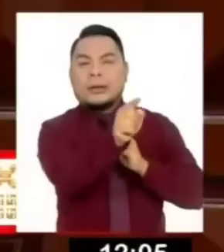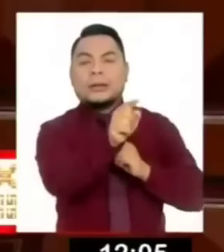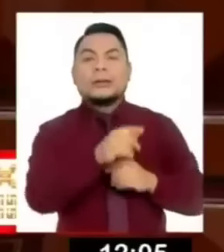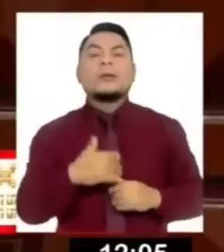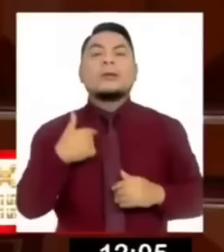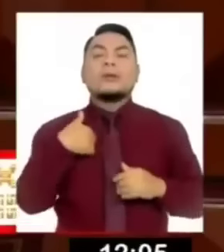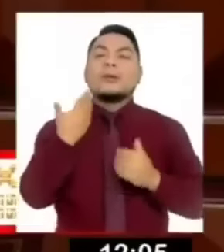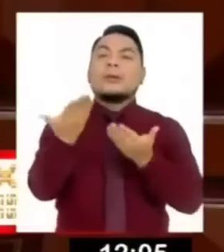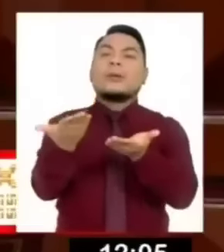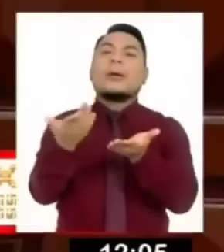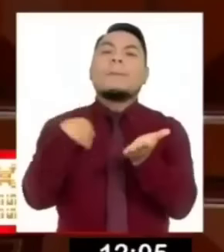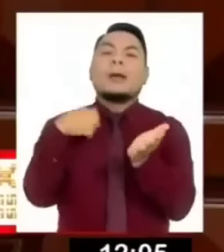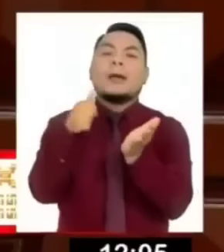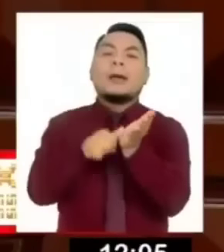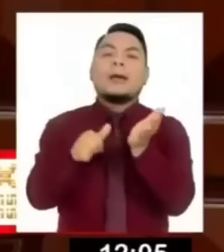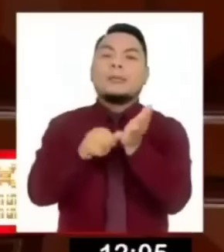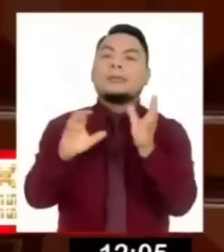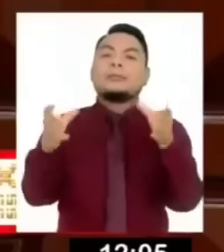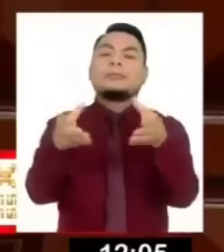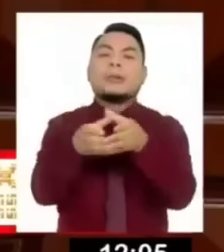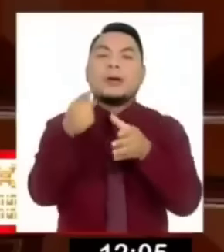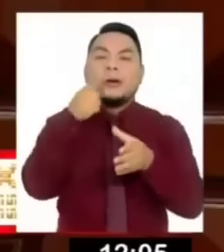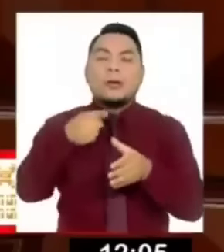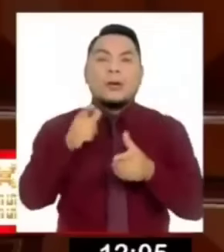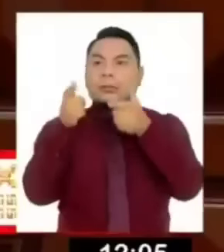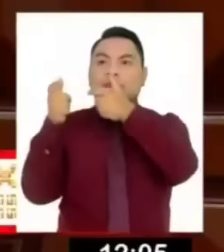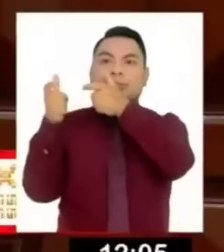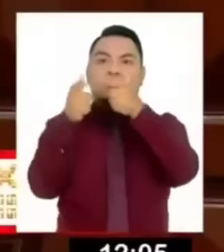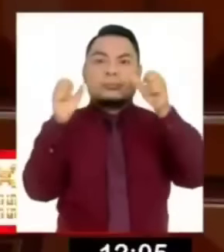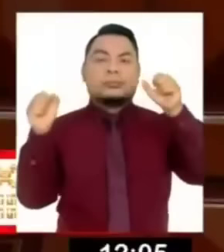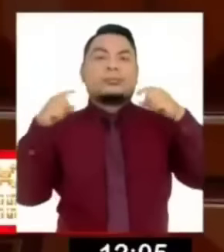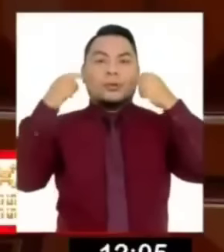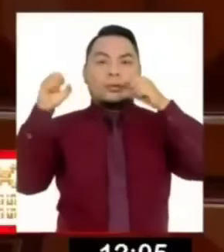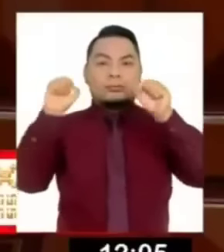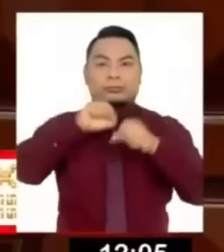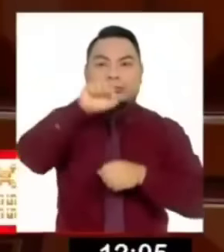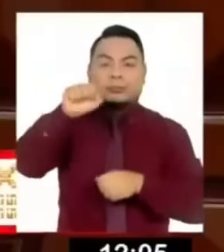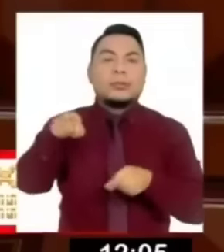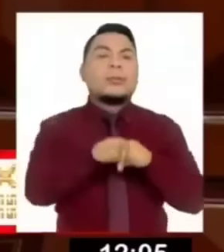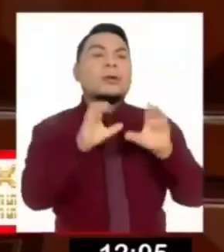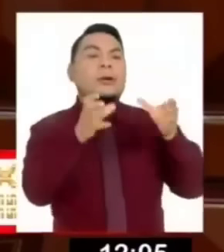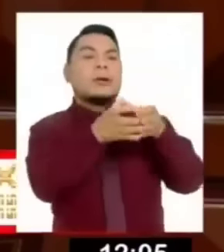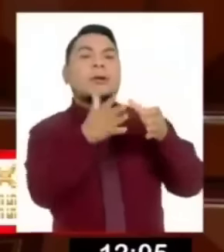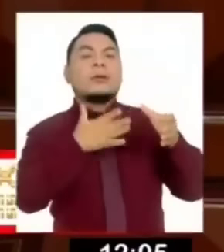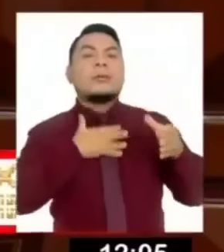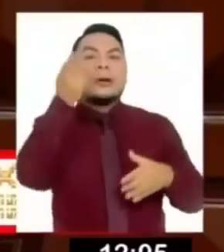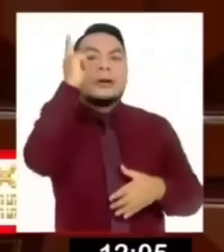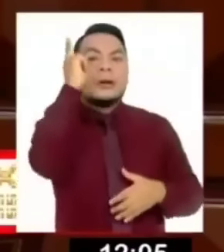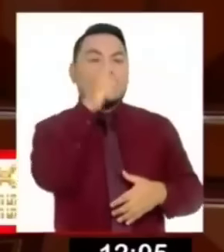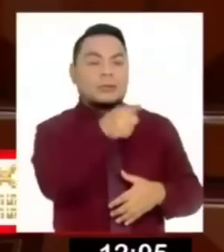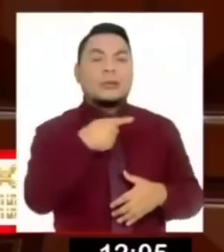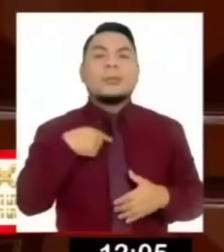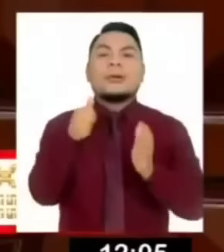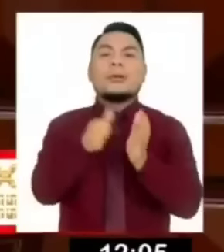a mis hermanos ronderos, a mis hermanos maestros, a mis hermanos